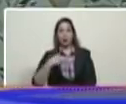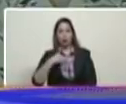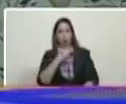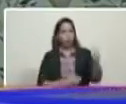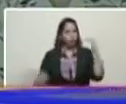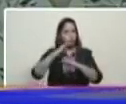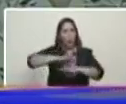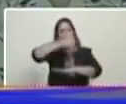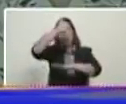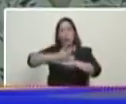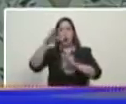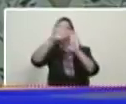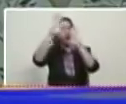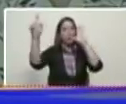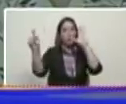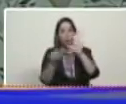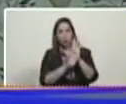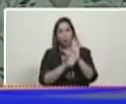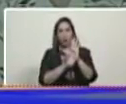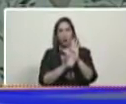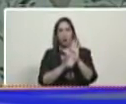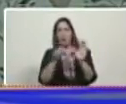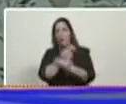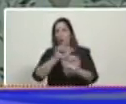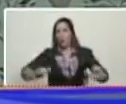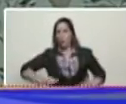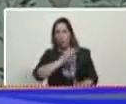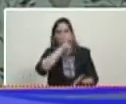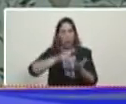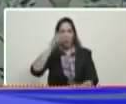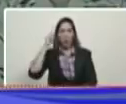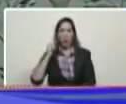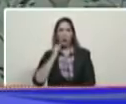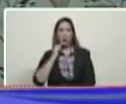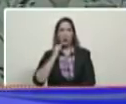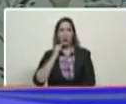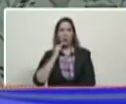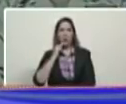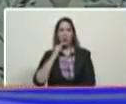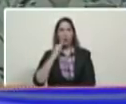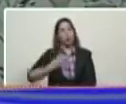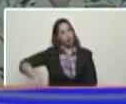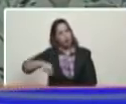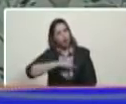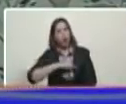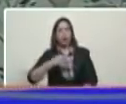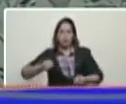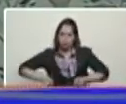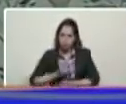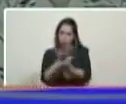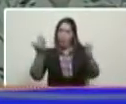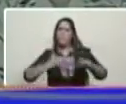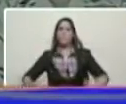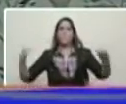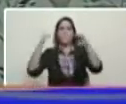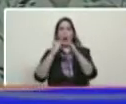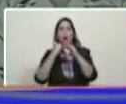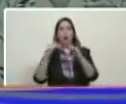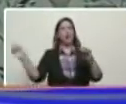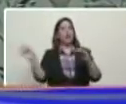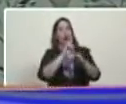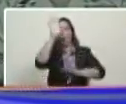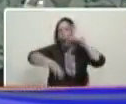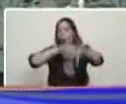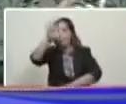jefe constitucional de la Fuerza Armada Nacional Bolivariana. A nuestra Fuerza Armada Nacional Bolivariana no la